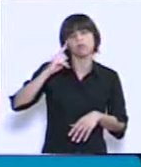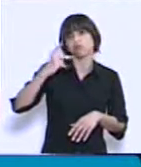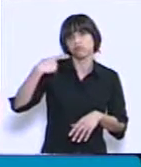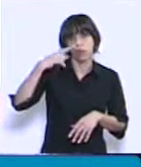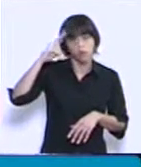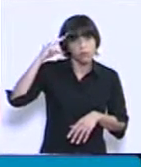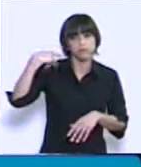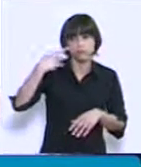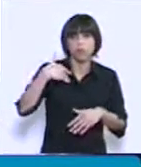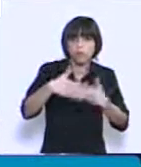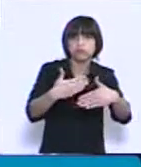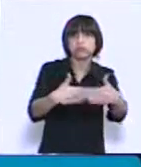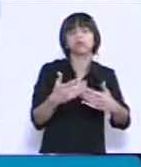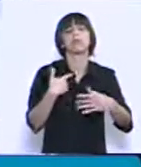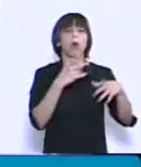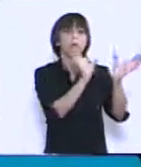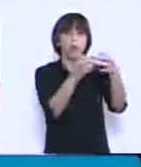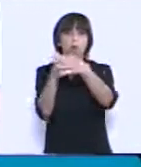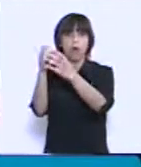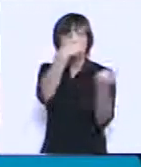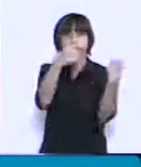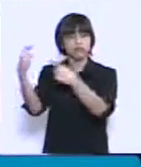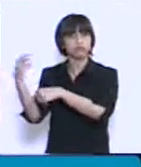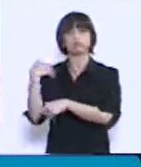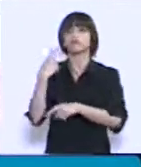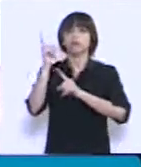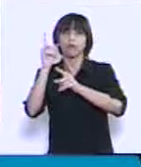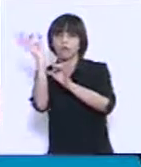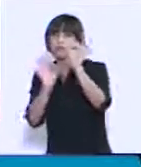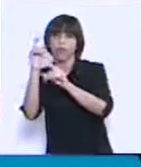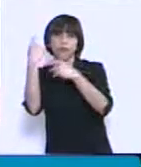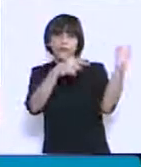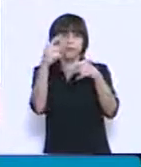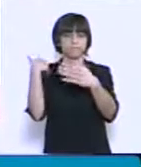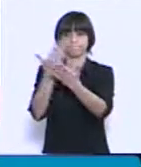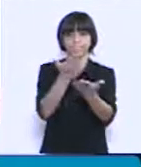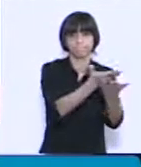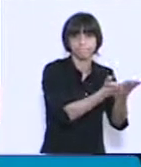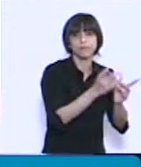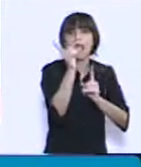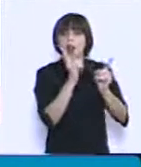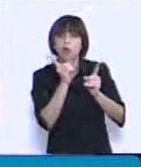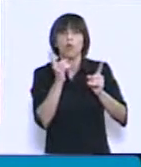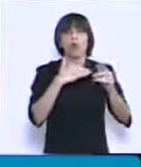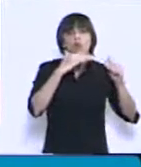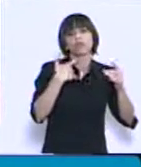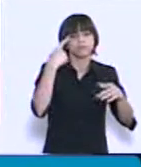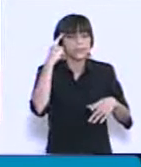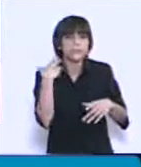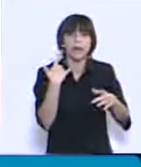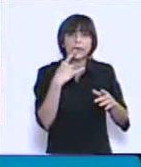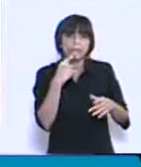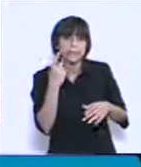de la oposición, ha habido proyectos que buscaban consagrar por ley la movilidad,